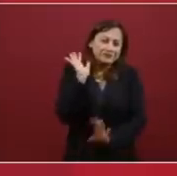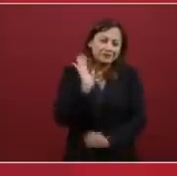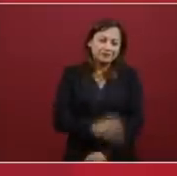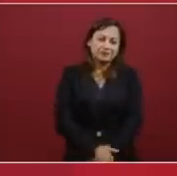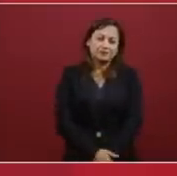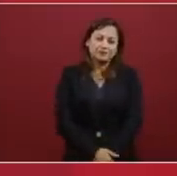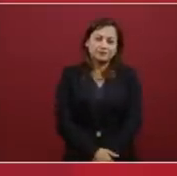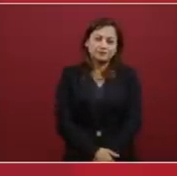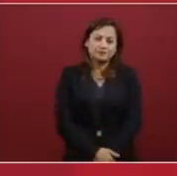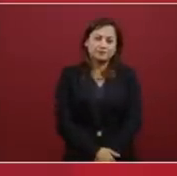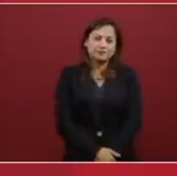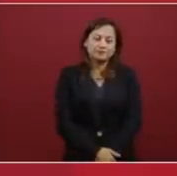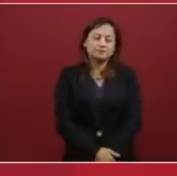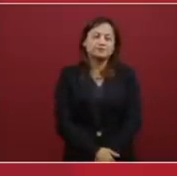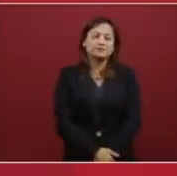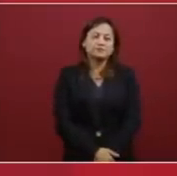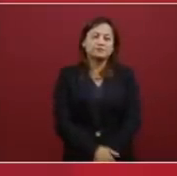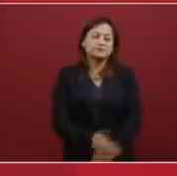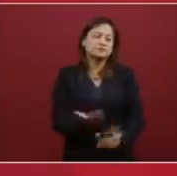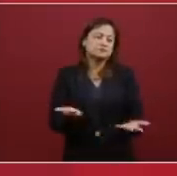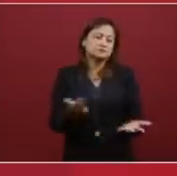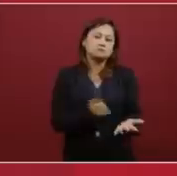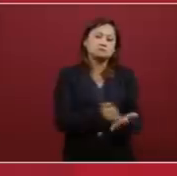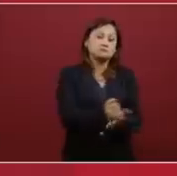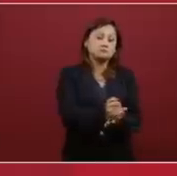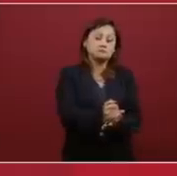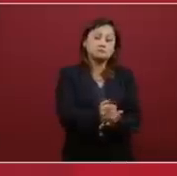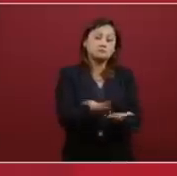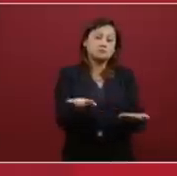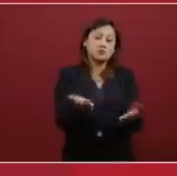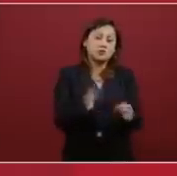se tomó esta decisión de